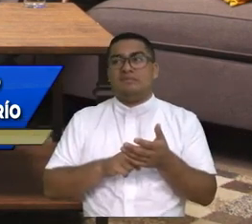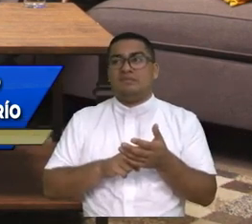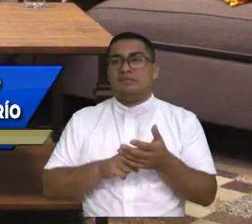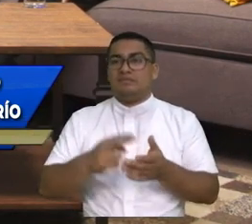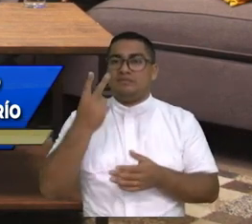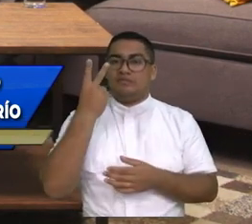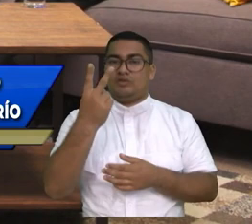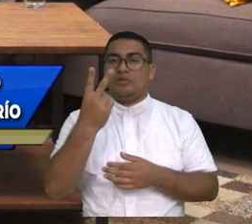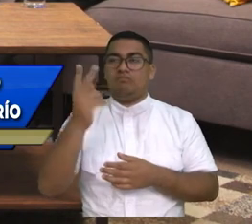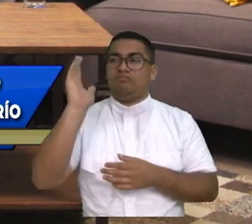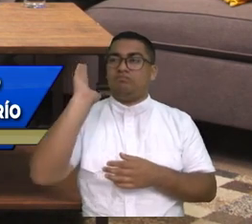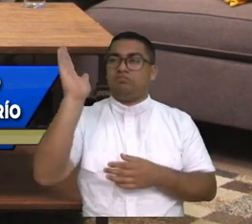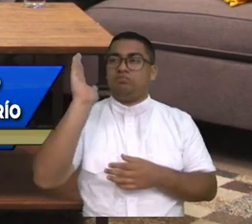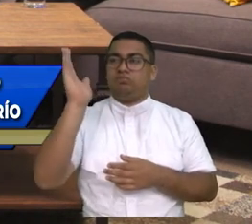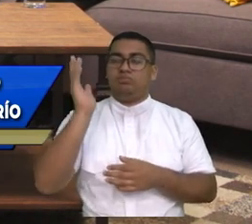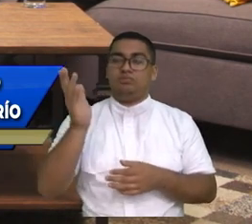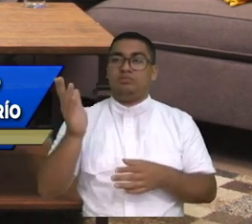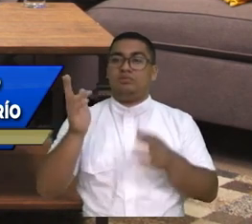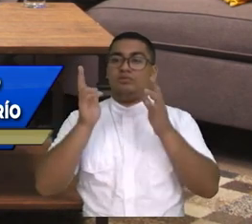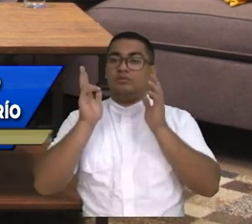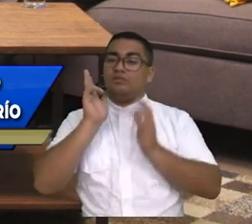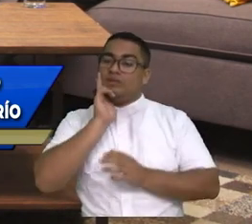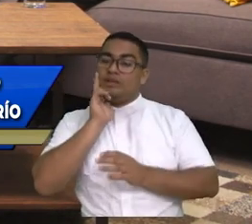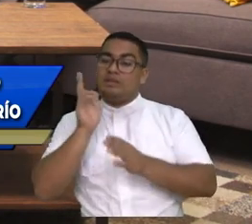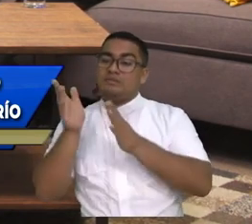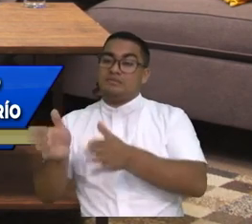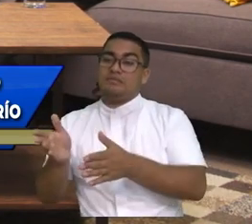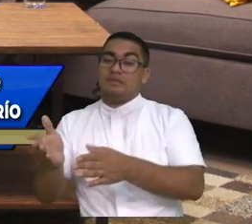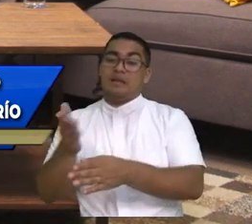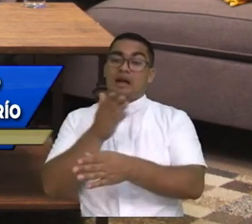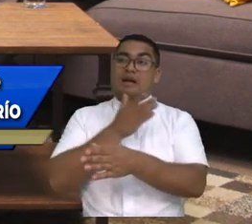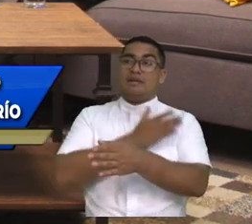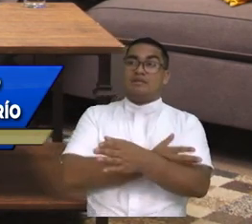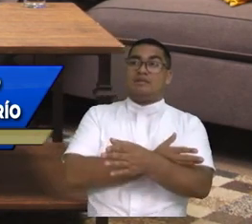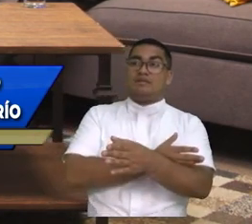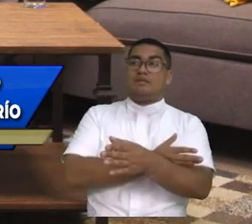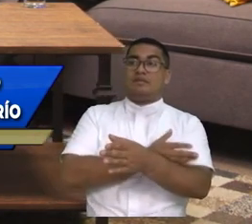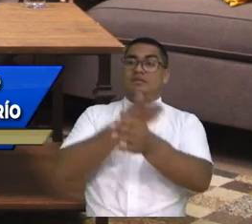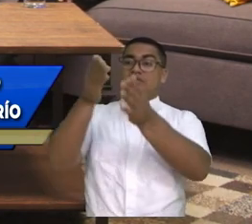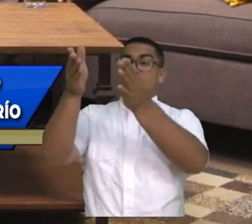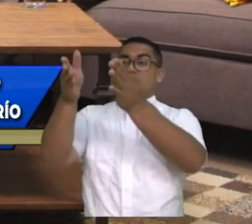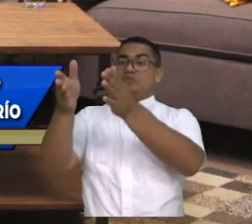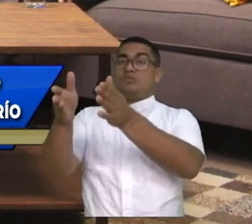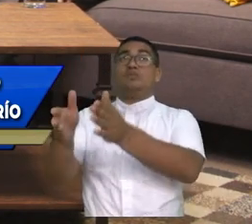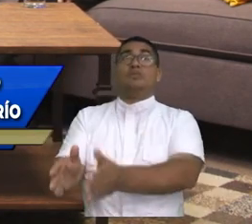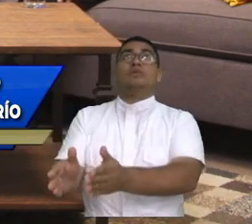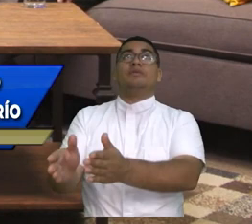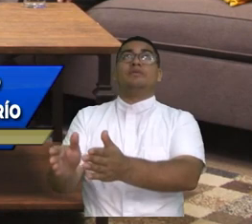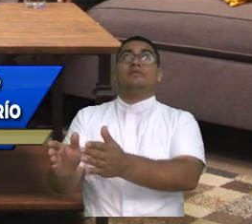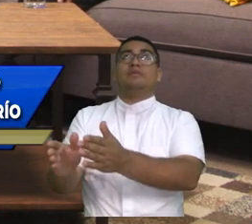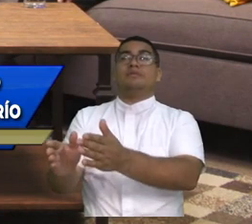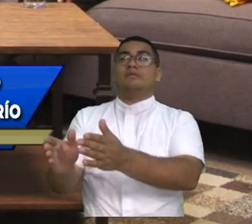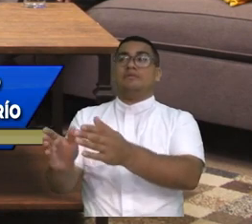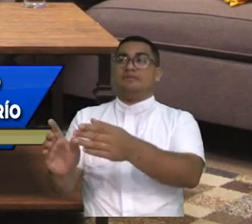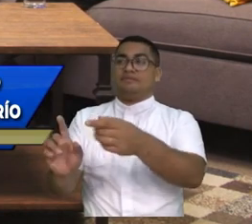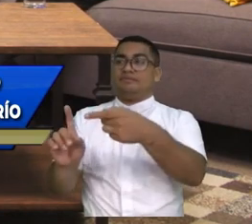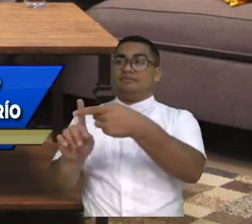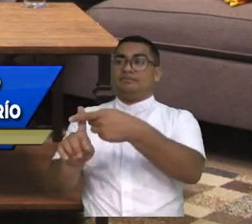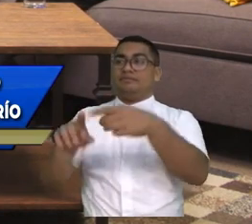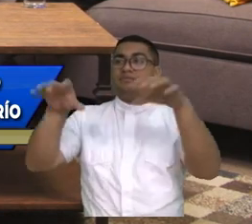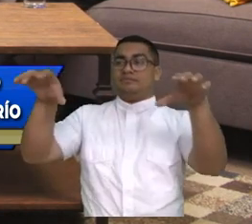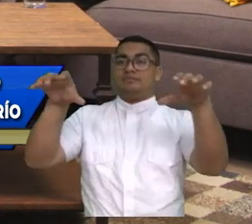2 discursos. Antes de depositar a Darío en la insigne Catedral de León, en